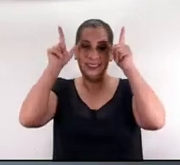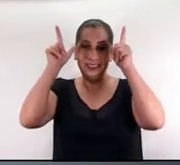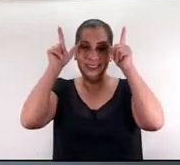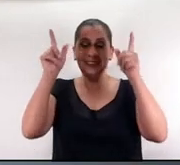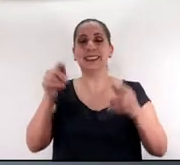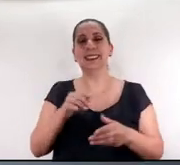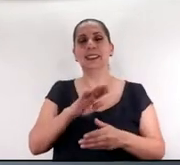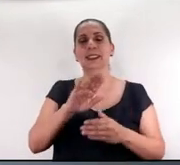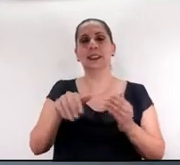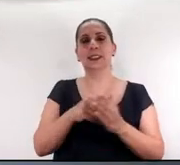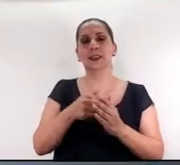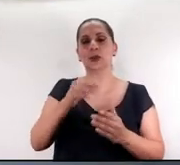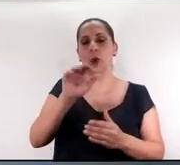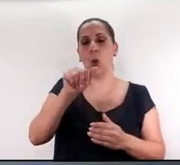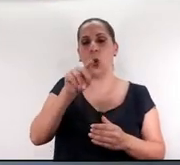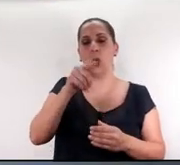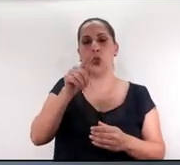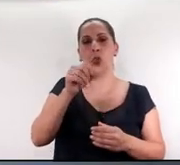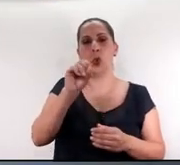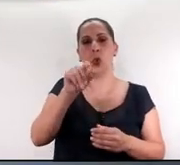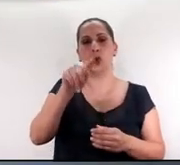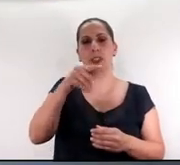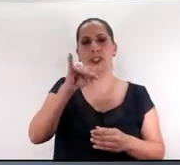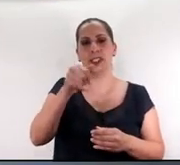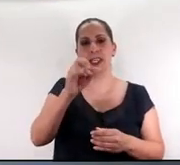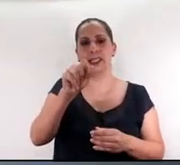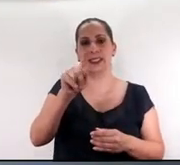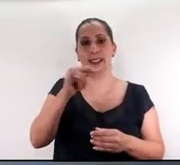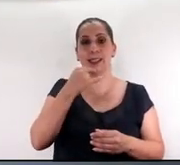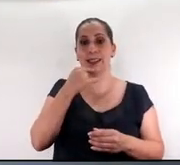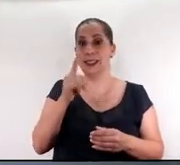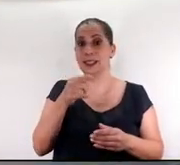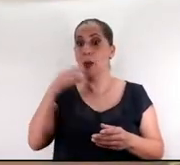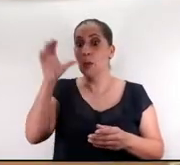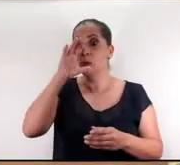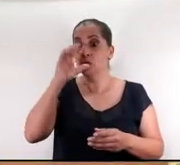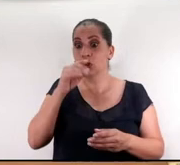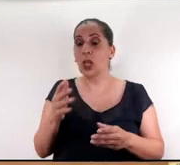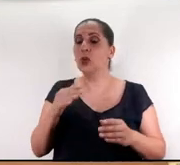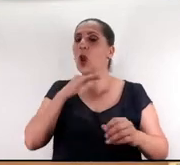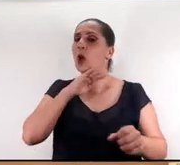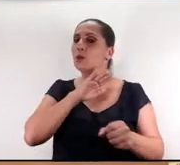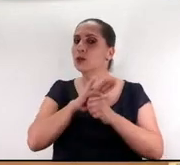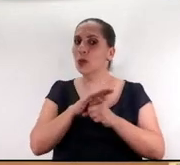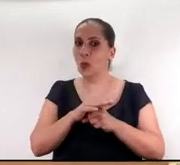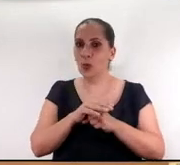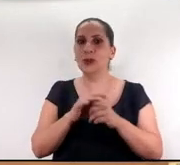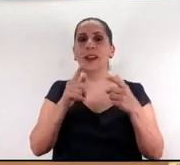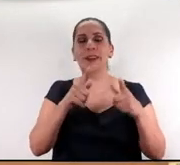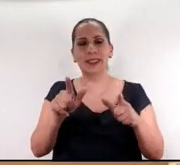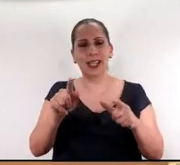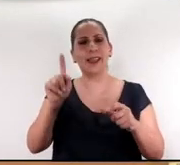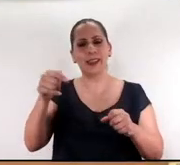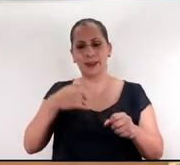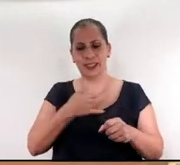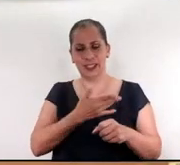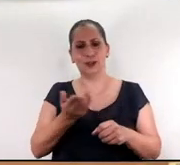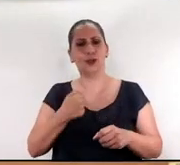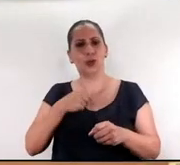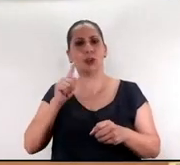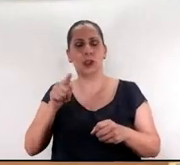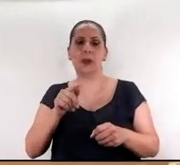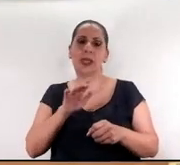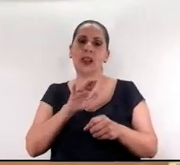de los personajes dice, buscando la absoluta libertad y en el absoluto despotismo. Buscando la absoluta regulación, hemos dado en la